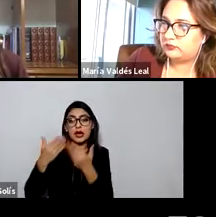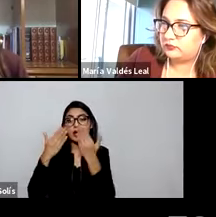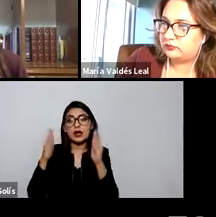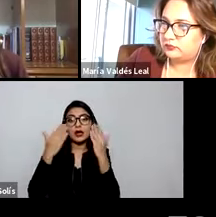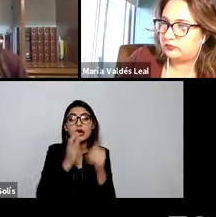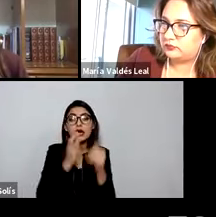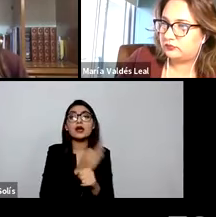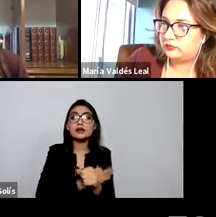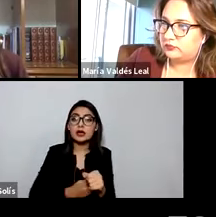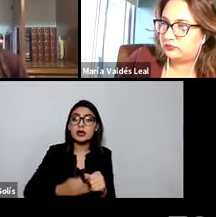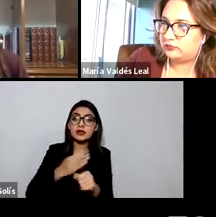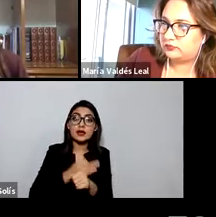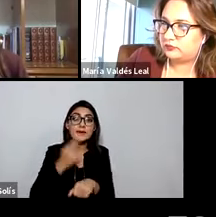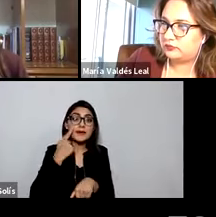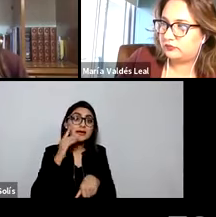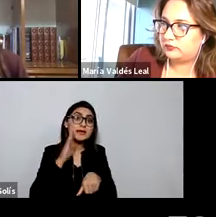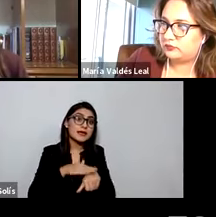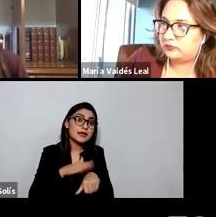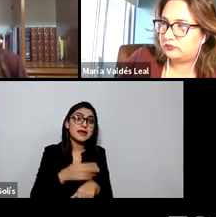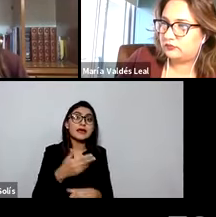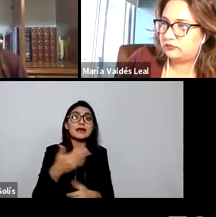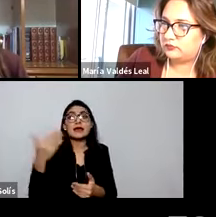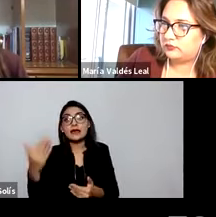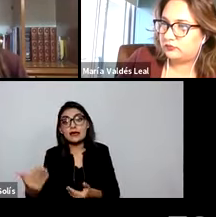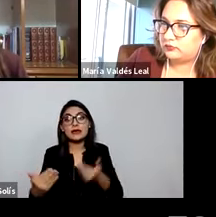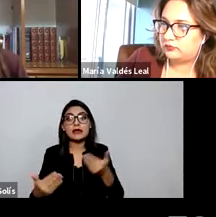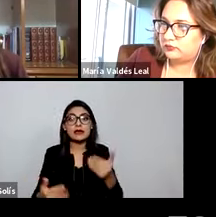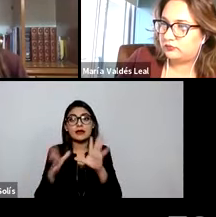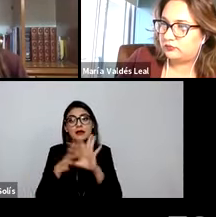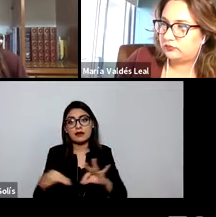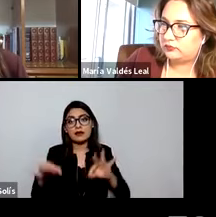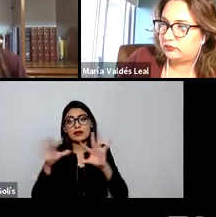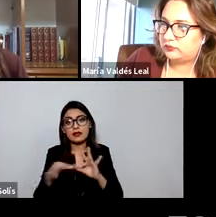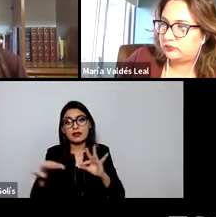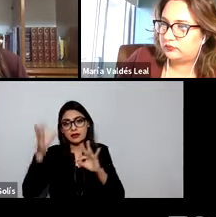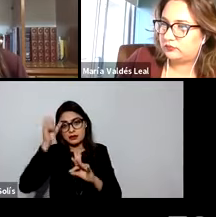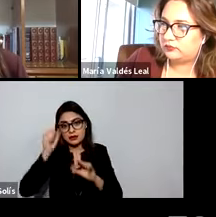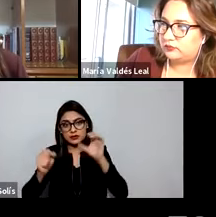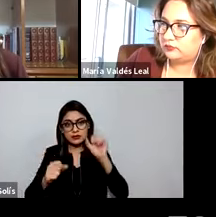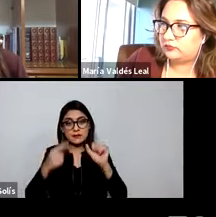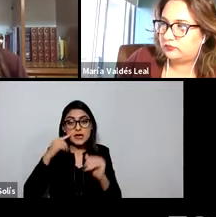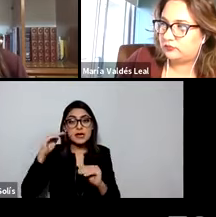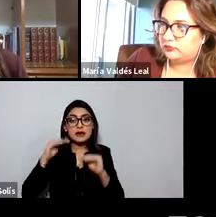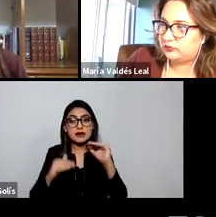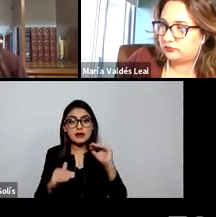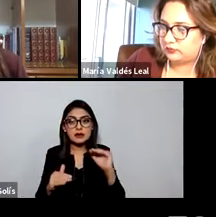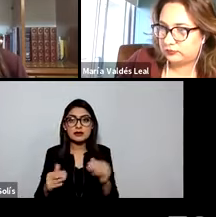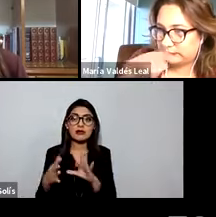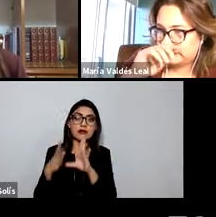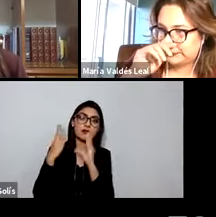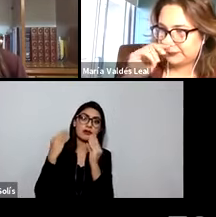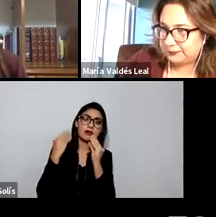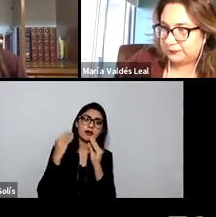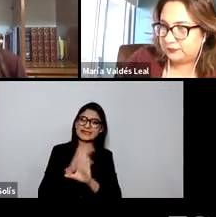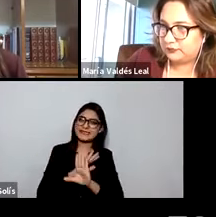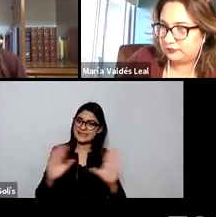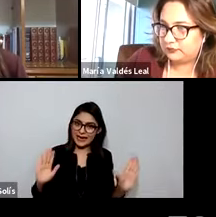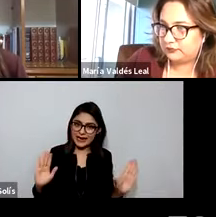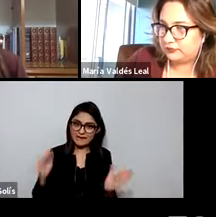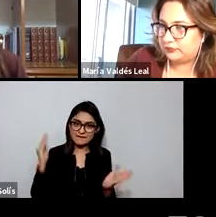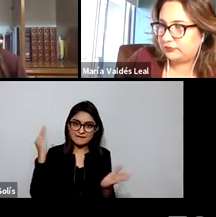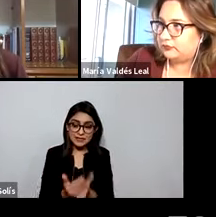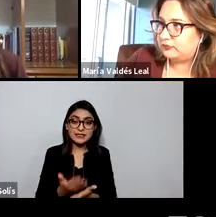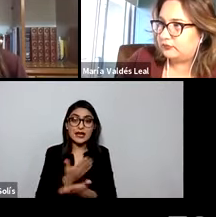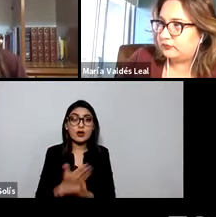de mira, esto es el género, este es el sexo, ve las relaciones de desigualdad, sino cómo es que